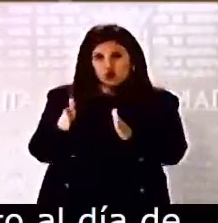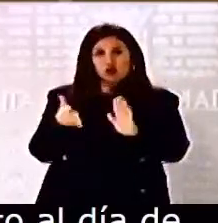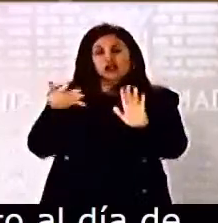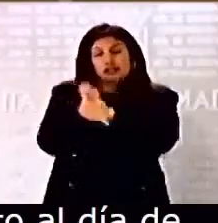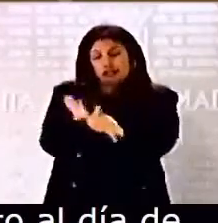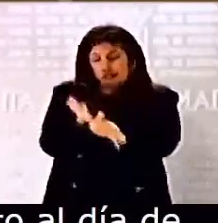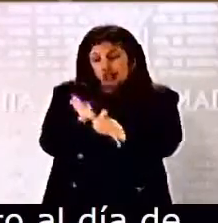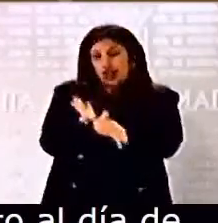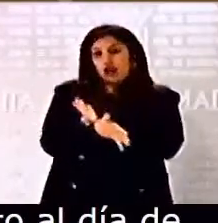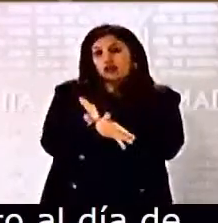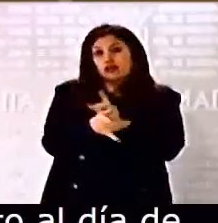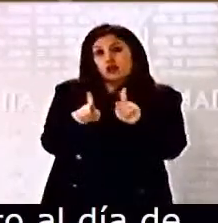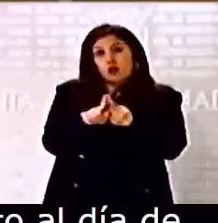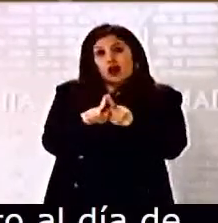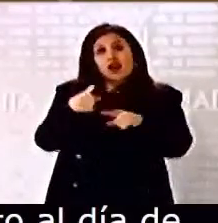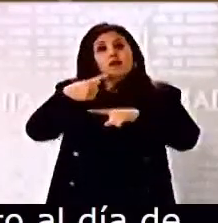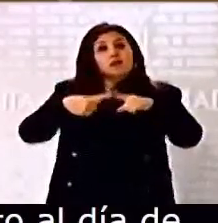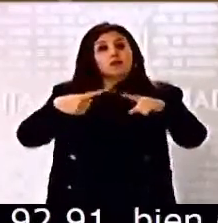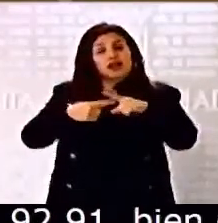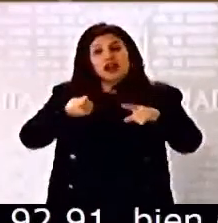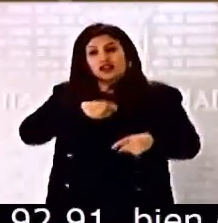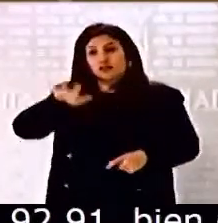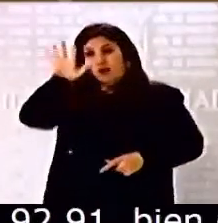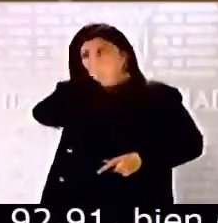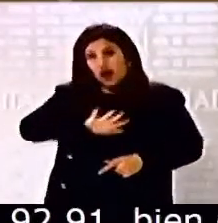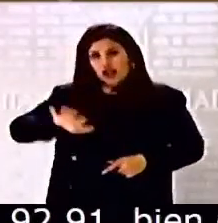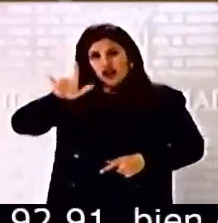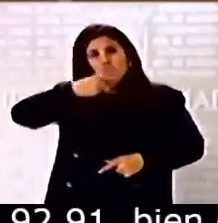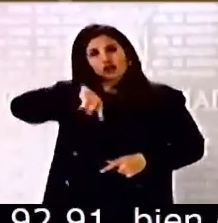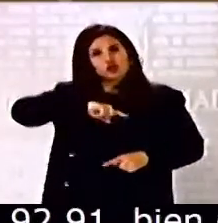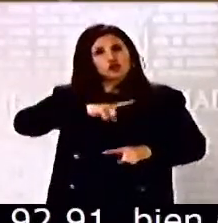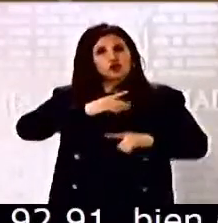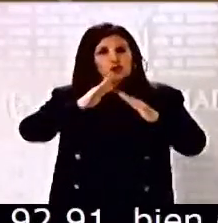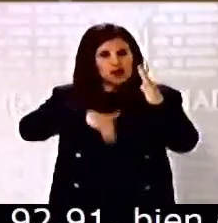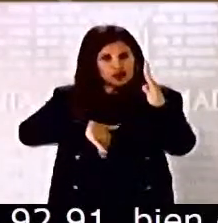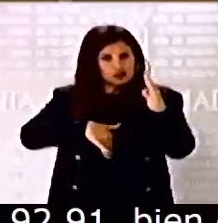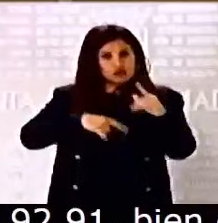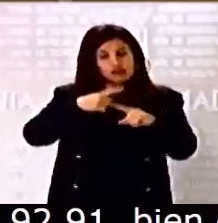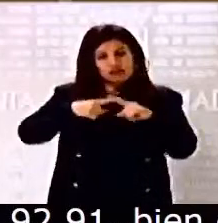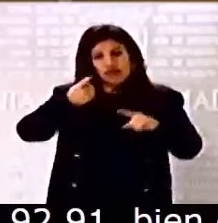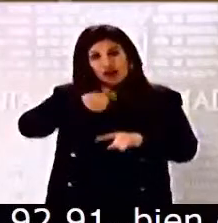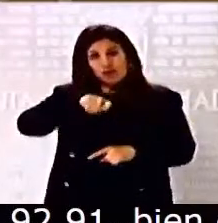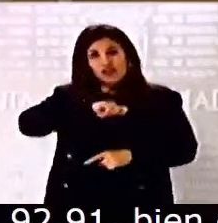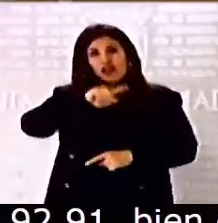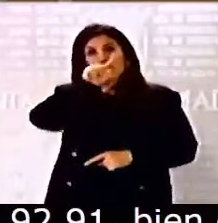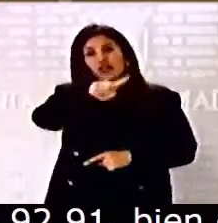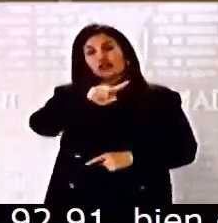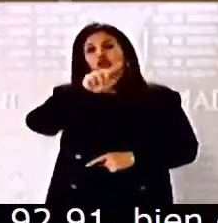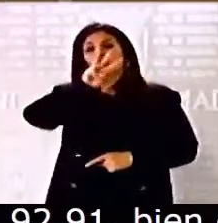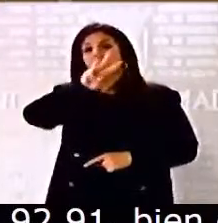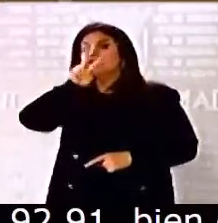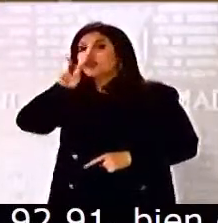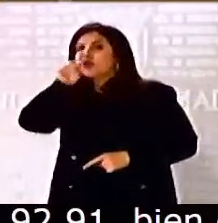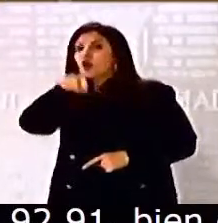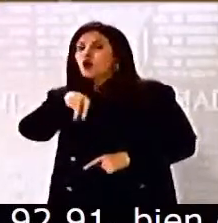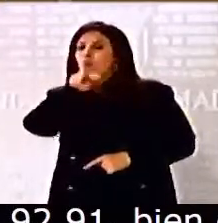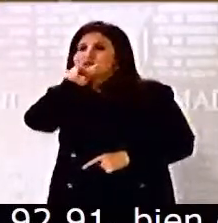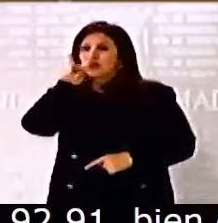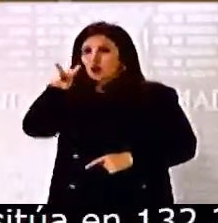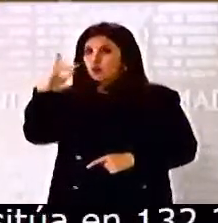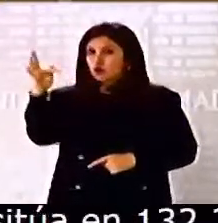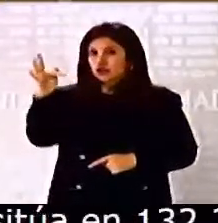debajo de la media del país, que se sitúa en 132,22. Ha sufrido también